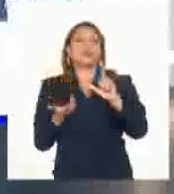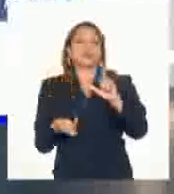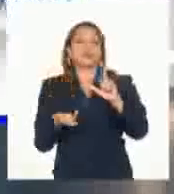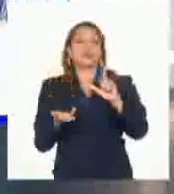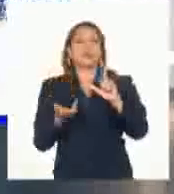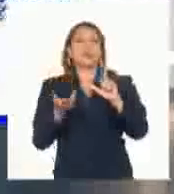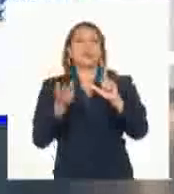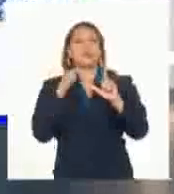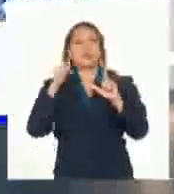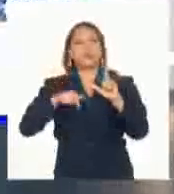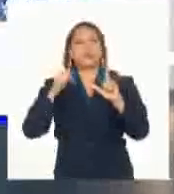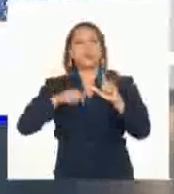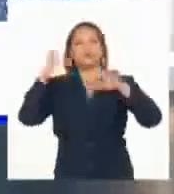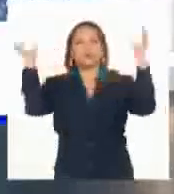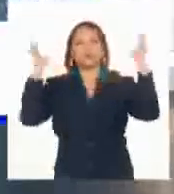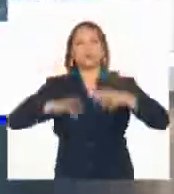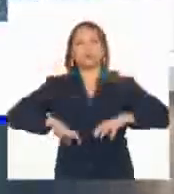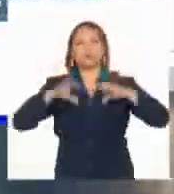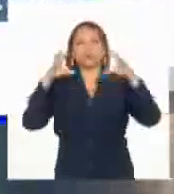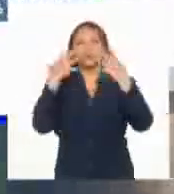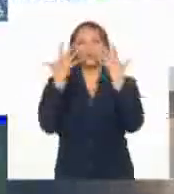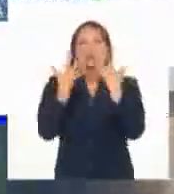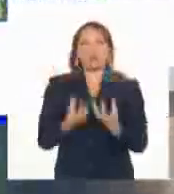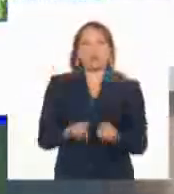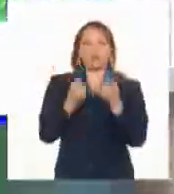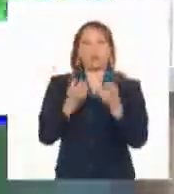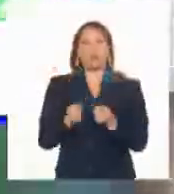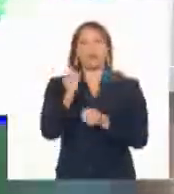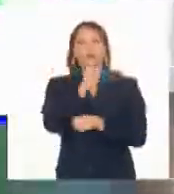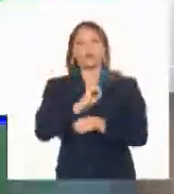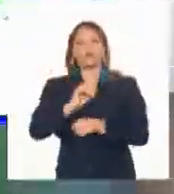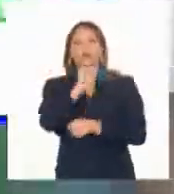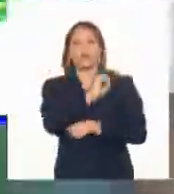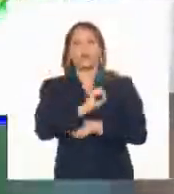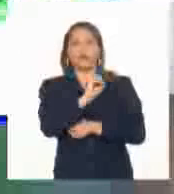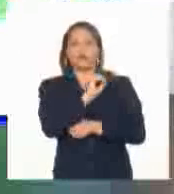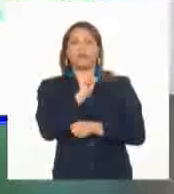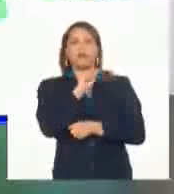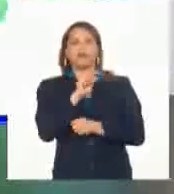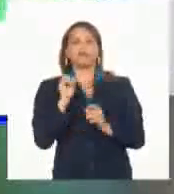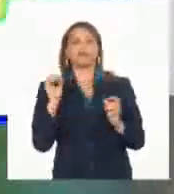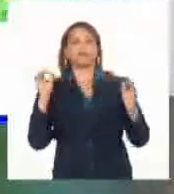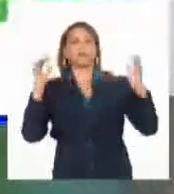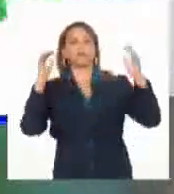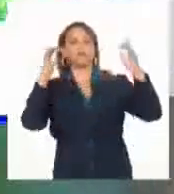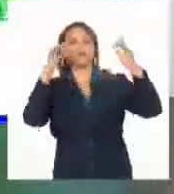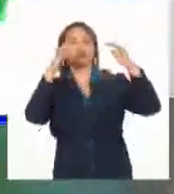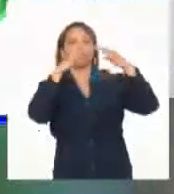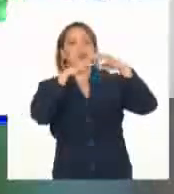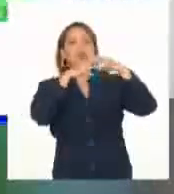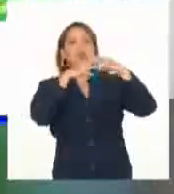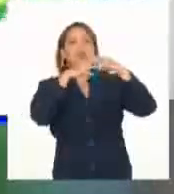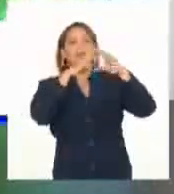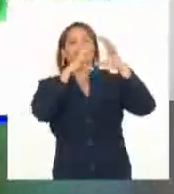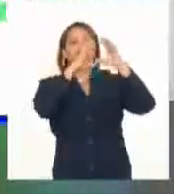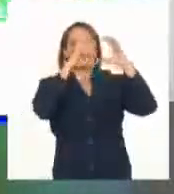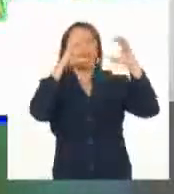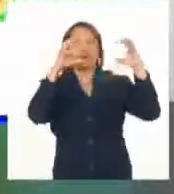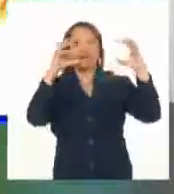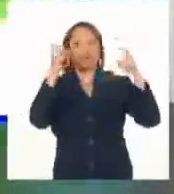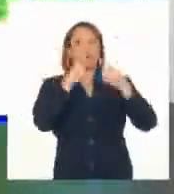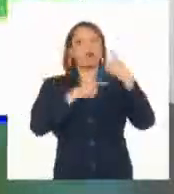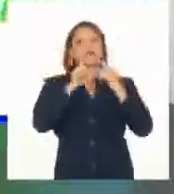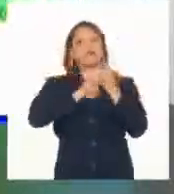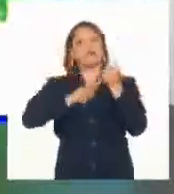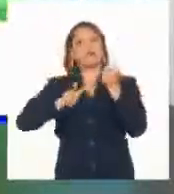hemos tenido hoy abundante nubosidad sobre el oriente de nuestro país, nublados que han llegado a ser fuertes en algunas provincias de